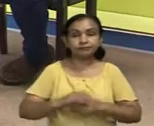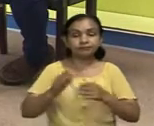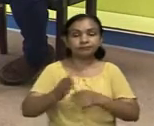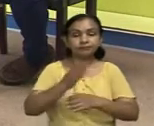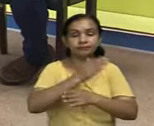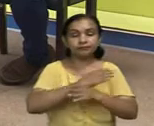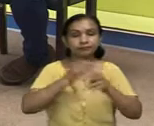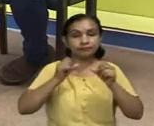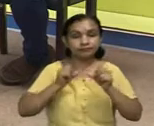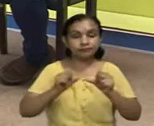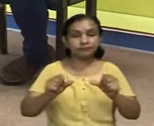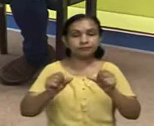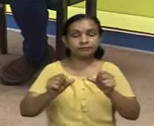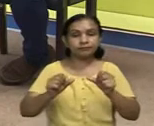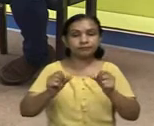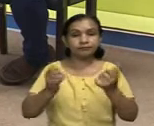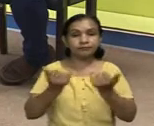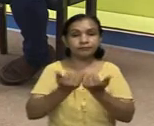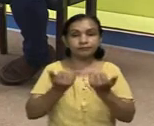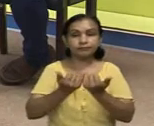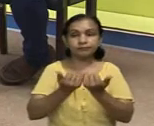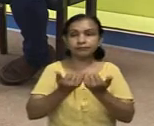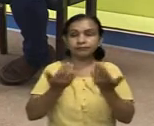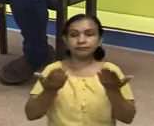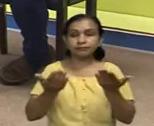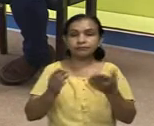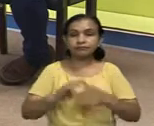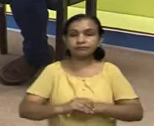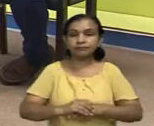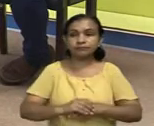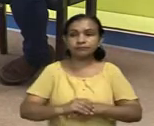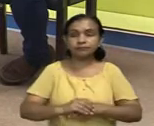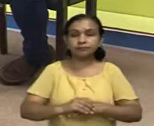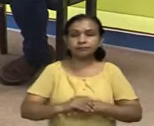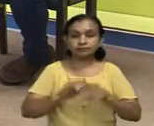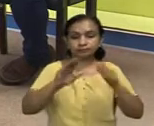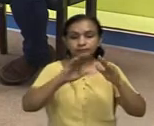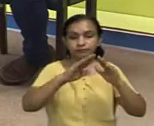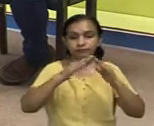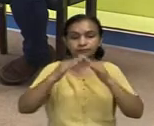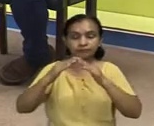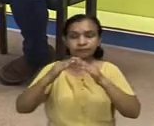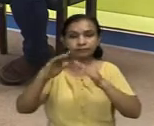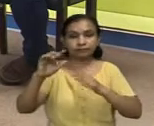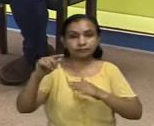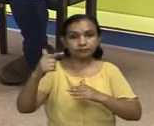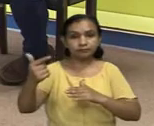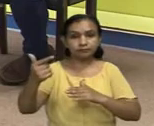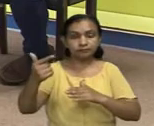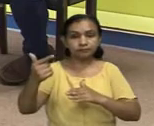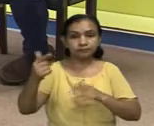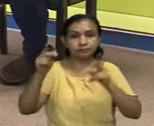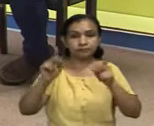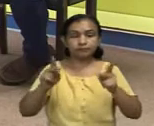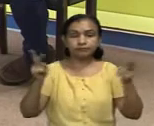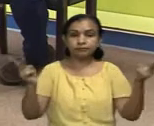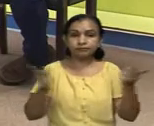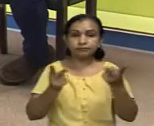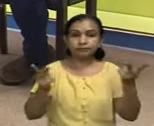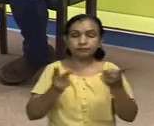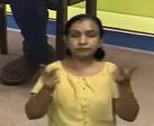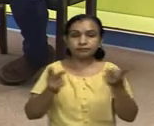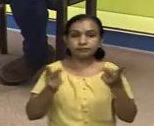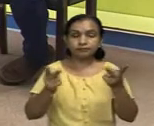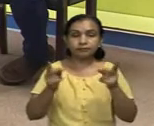siga con los tipos de criaderos, en el caso del Distrito 7, los habitantes de este lugar,